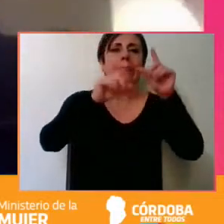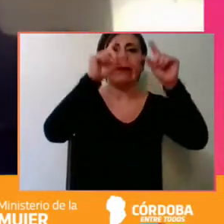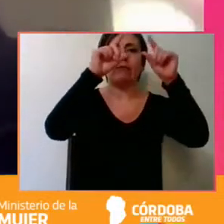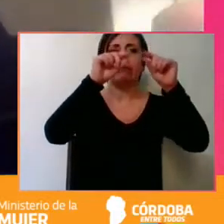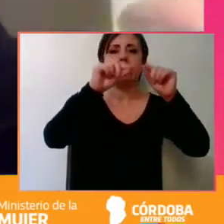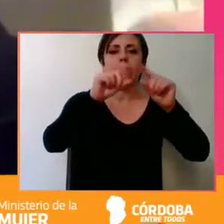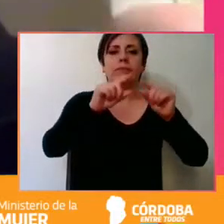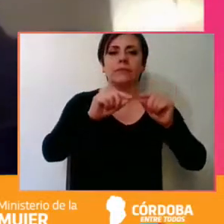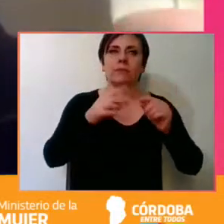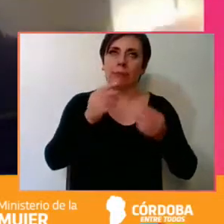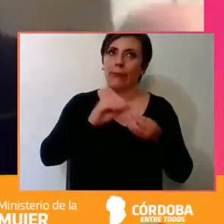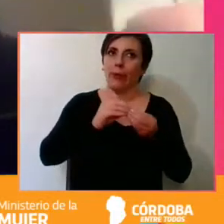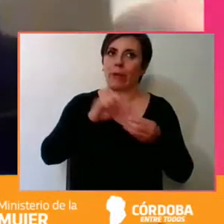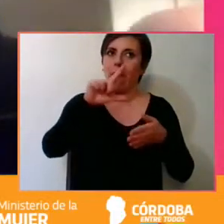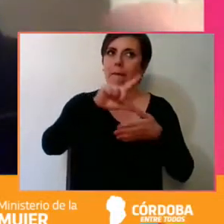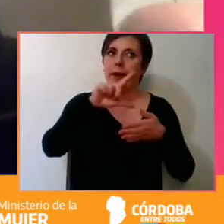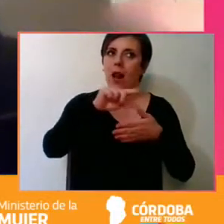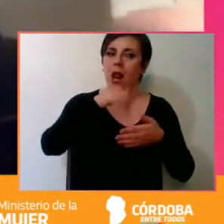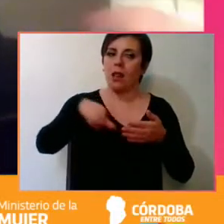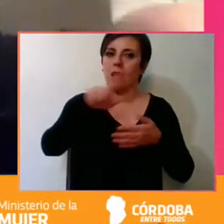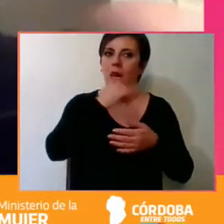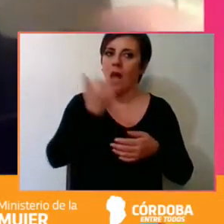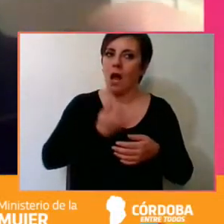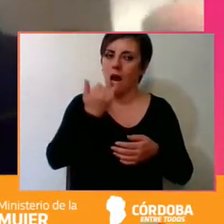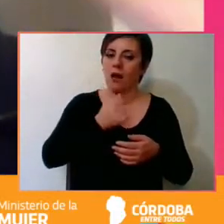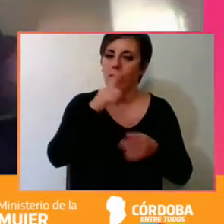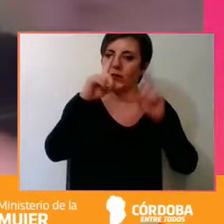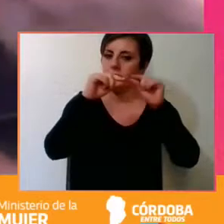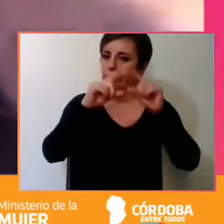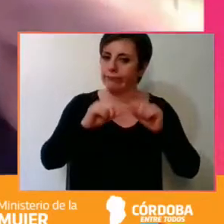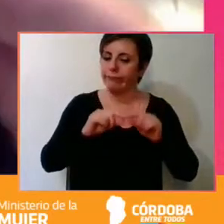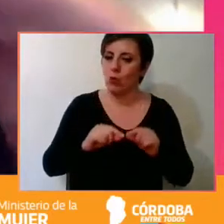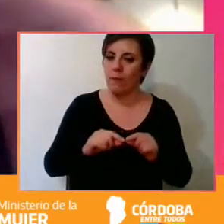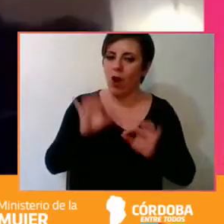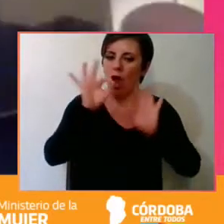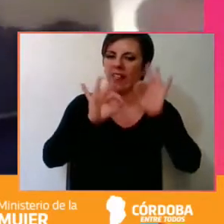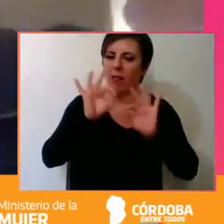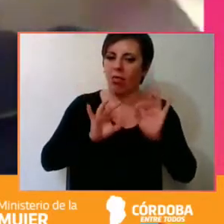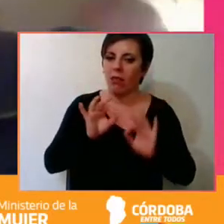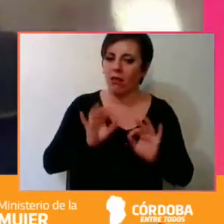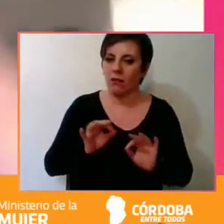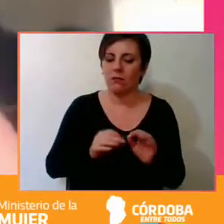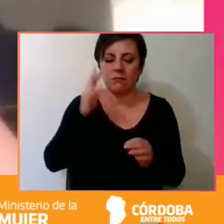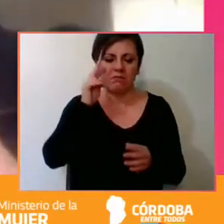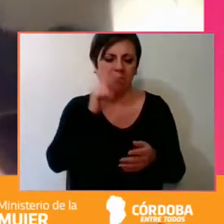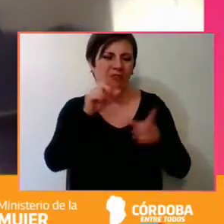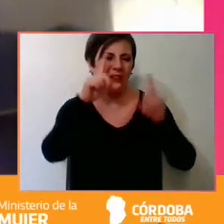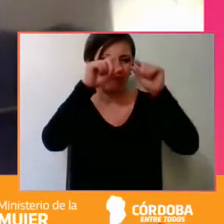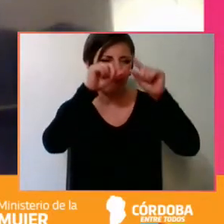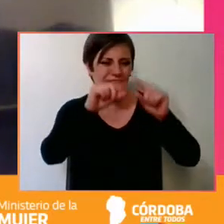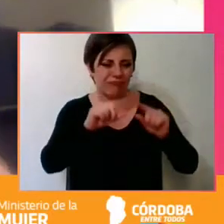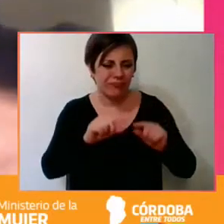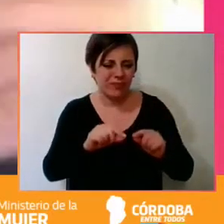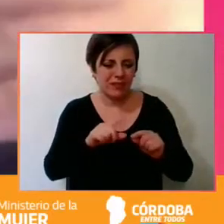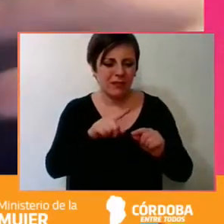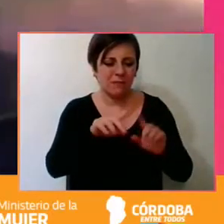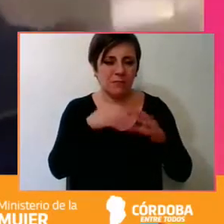tenemos en América Latina para eso también. Todo hay que decirlo, pero cuando se acude a las cifras y se ve